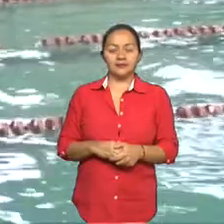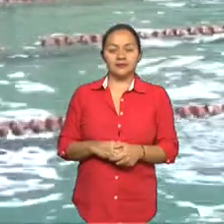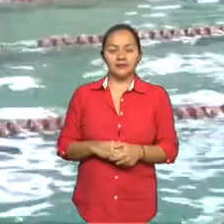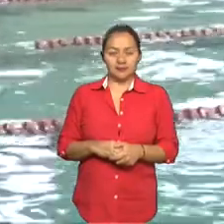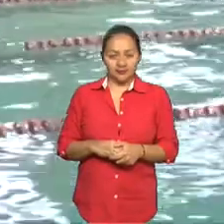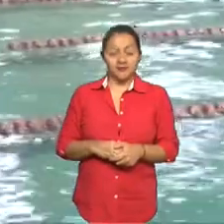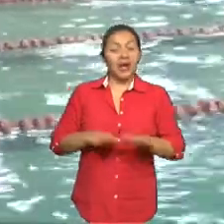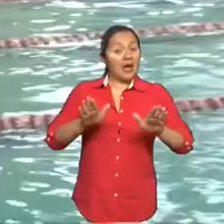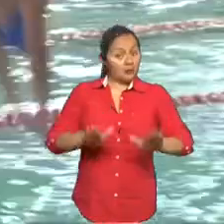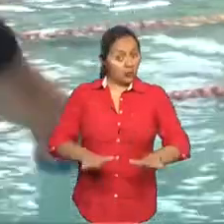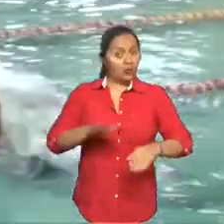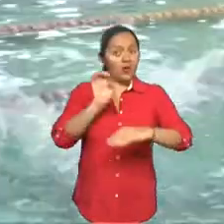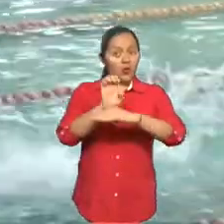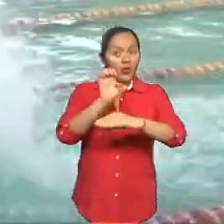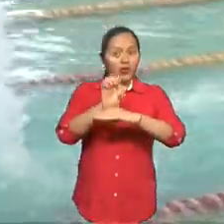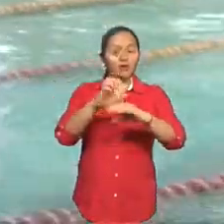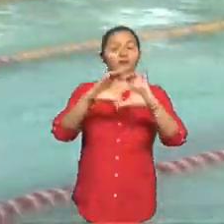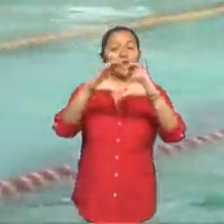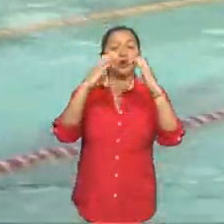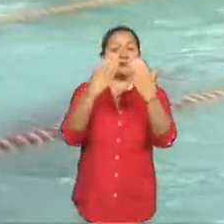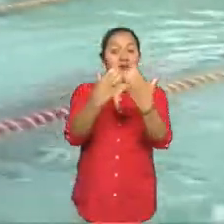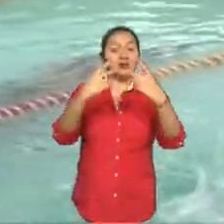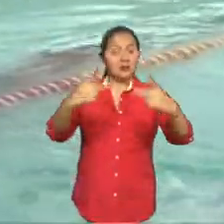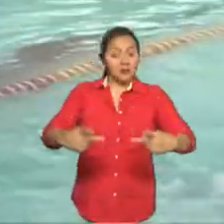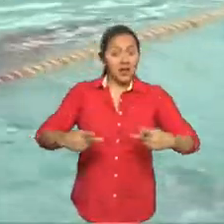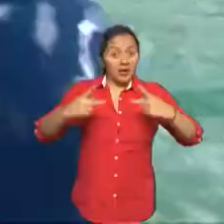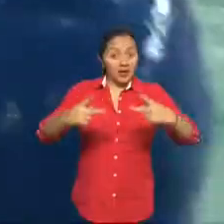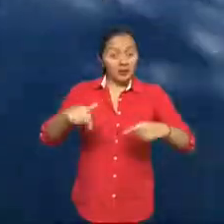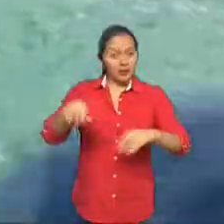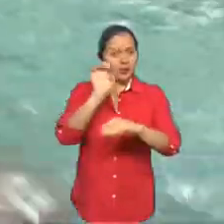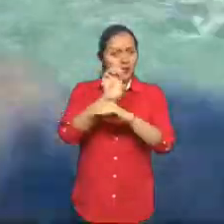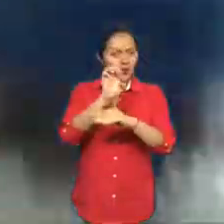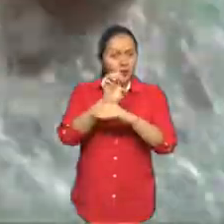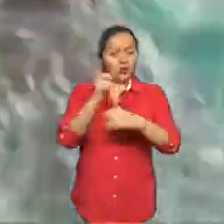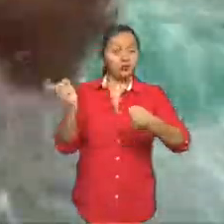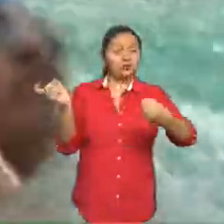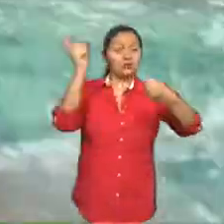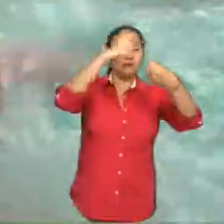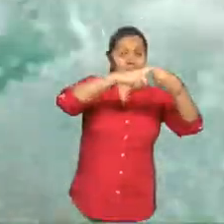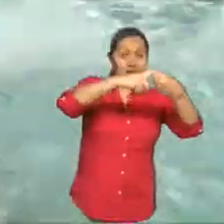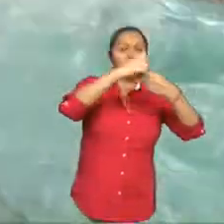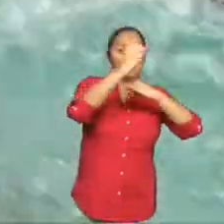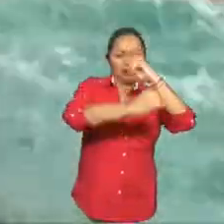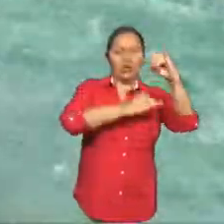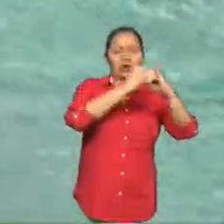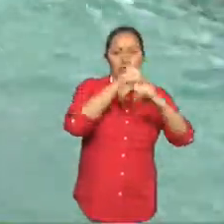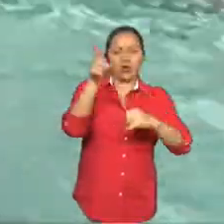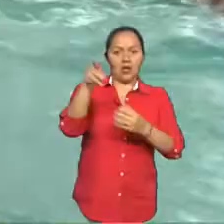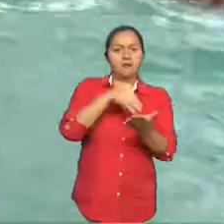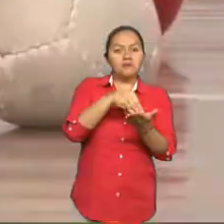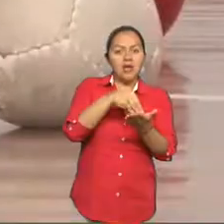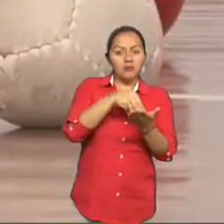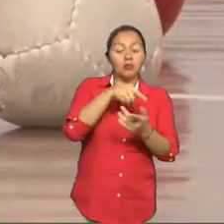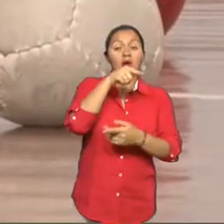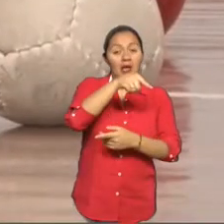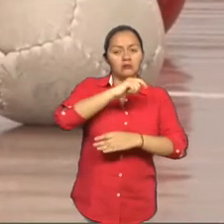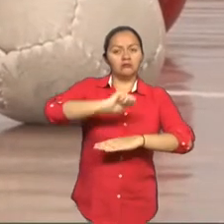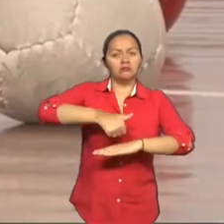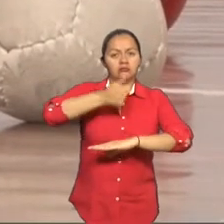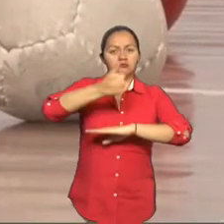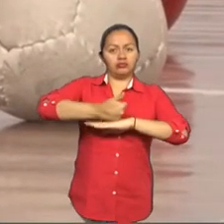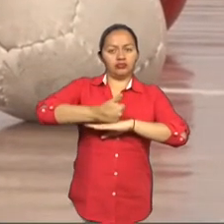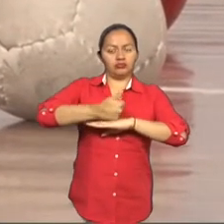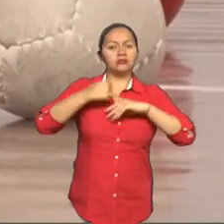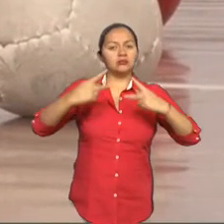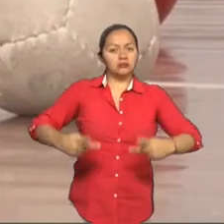En nuestro país, el Comité Paralímpico Ecuatoriano, miembro del Comité Internacional, es el ente rector del deporte adaptado y